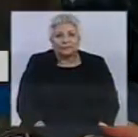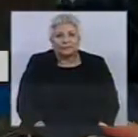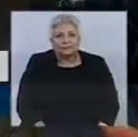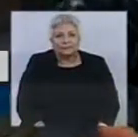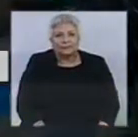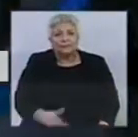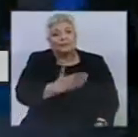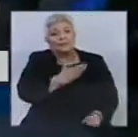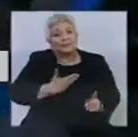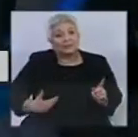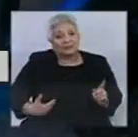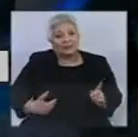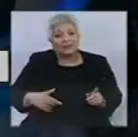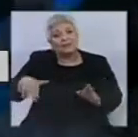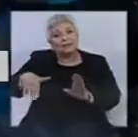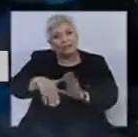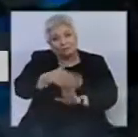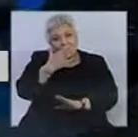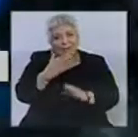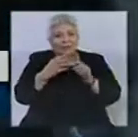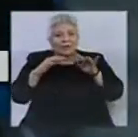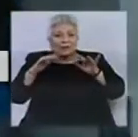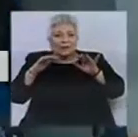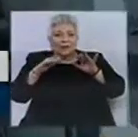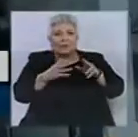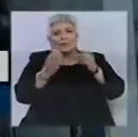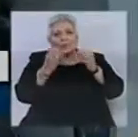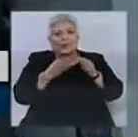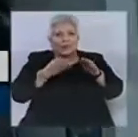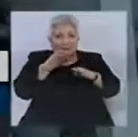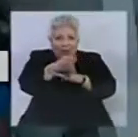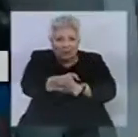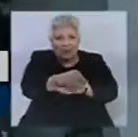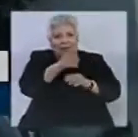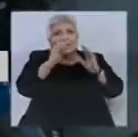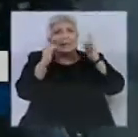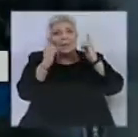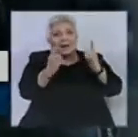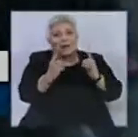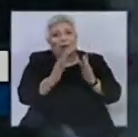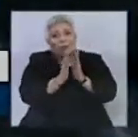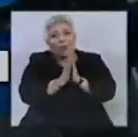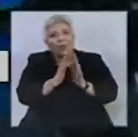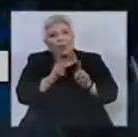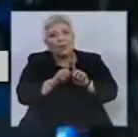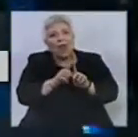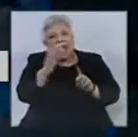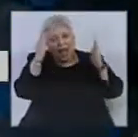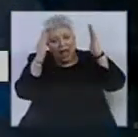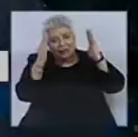el presidente se retiró y cientos de personas ingresaron a la antesala del paraninfo para dar su último adiós